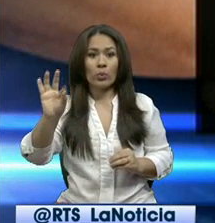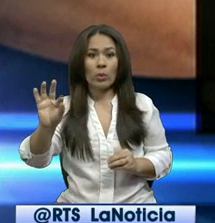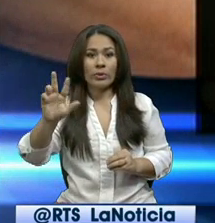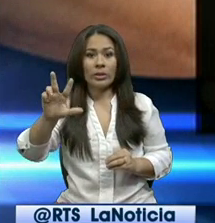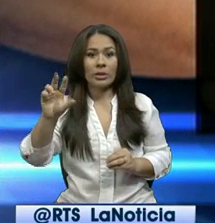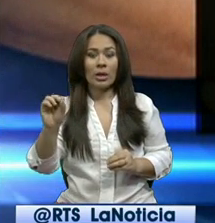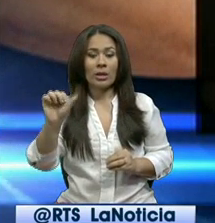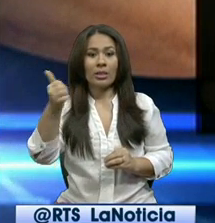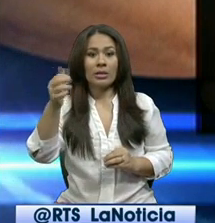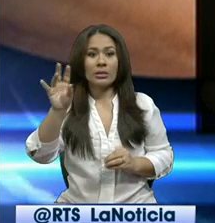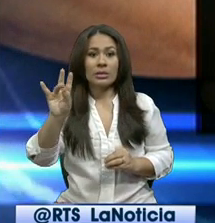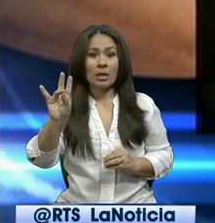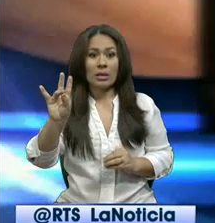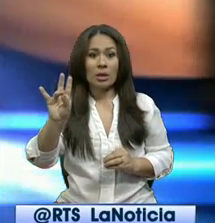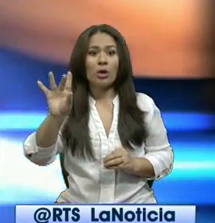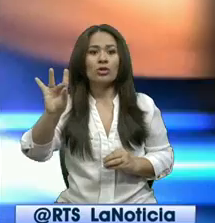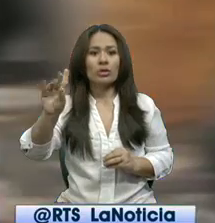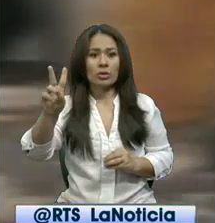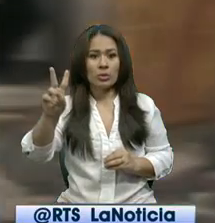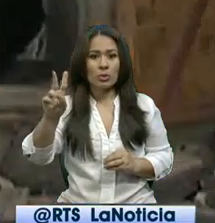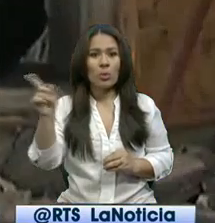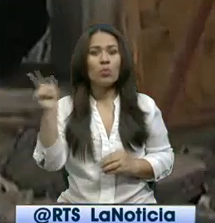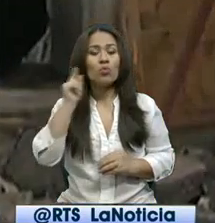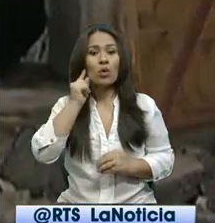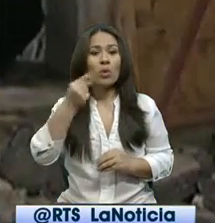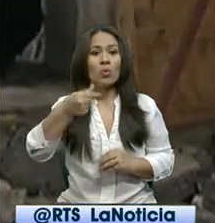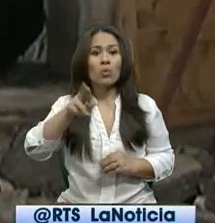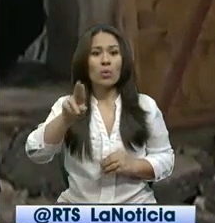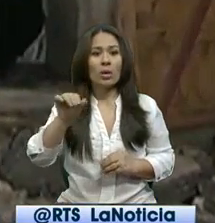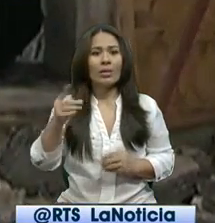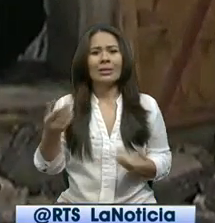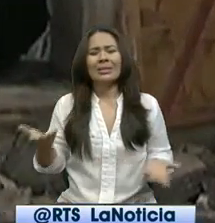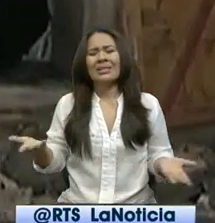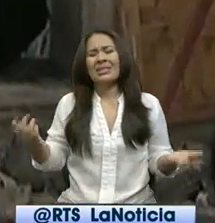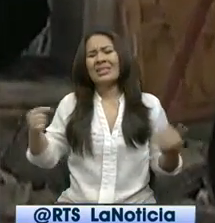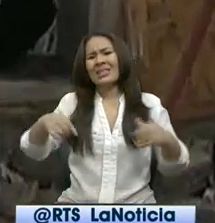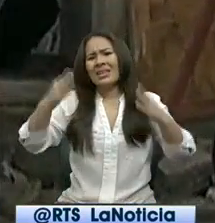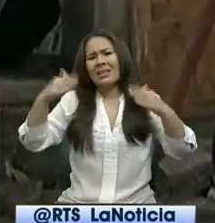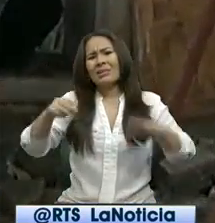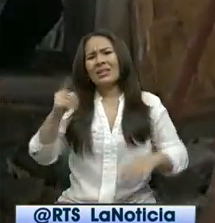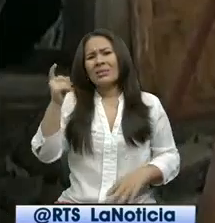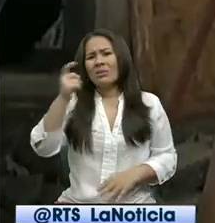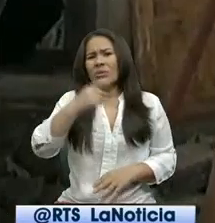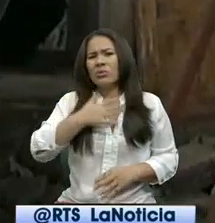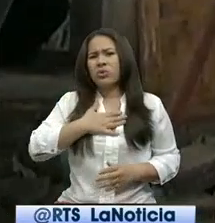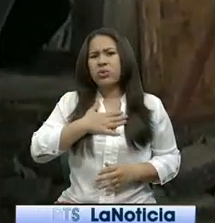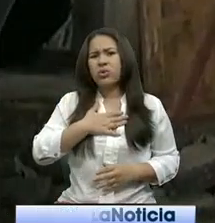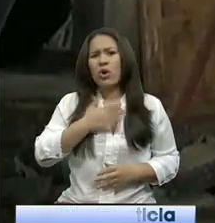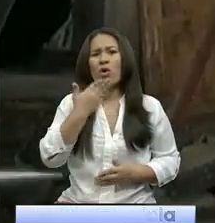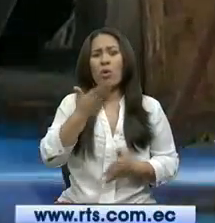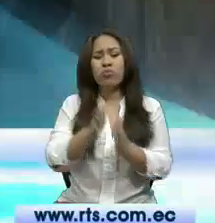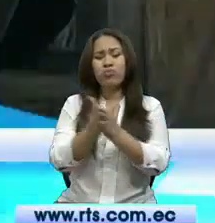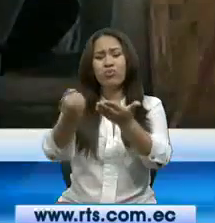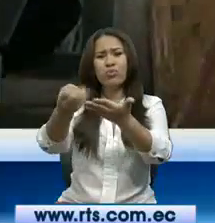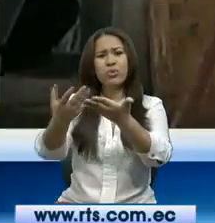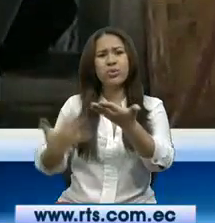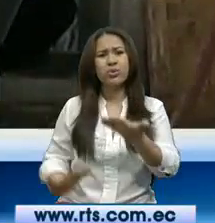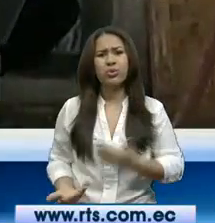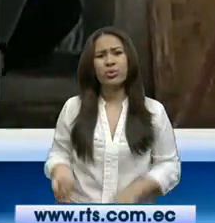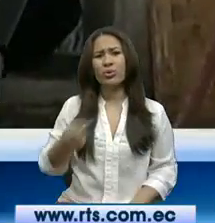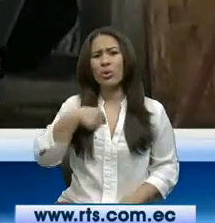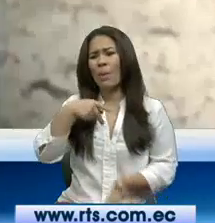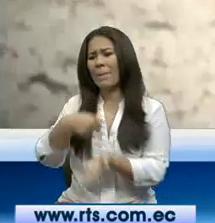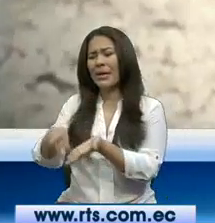0999-30-17-82 de Guadalupe Muñoz. Todavía en esta época que me venga a pasar esto de aquí, para los útiles escolares de mis hijos que no tienen cómo